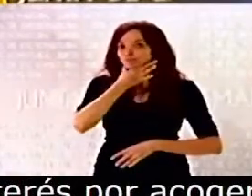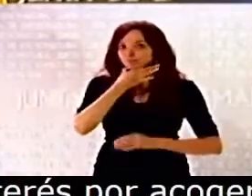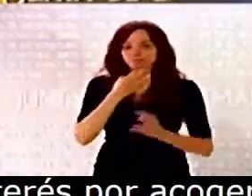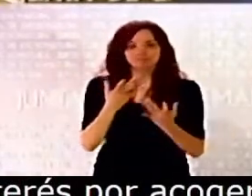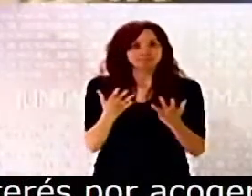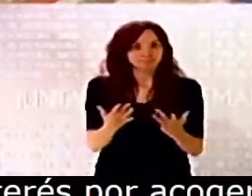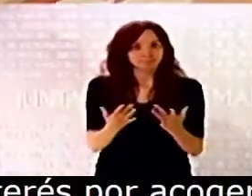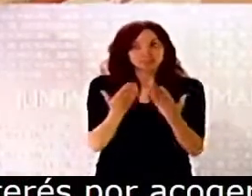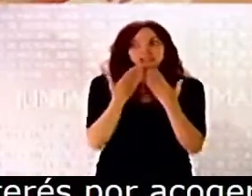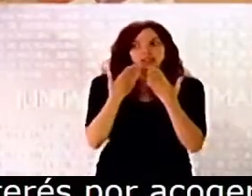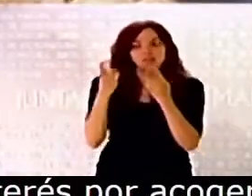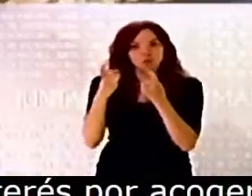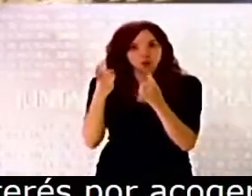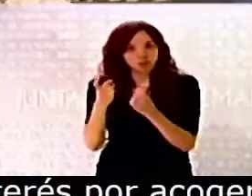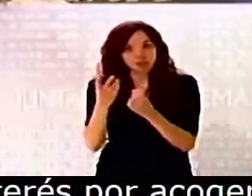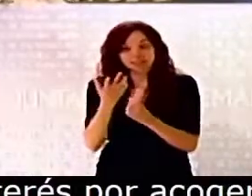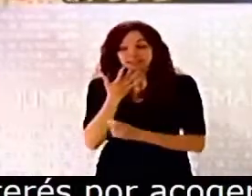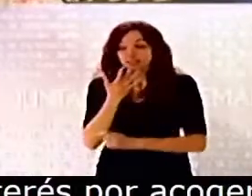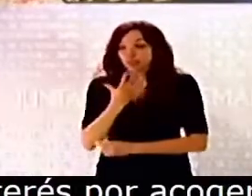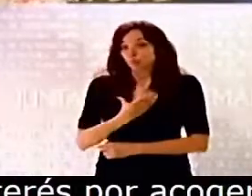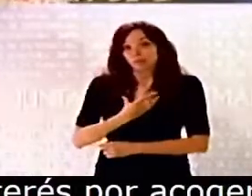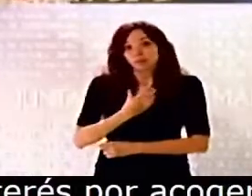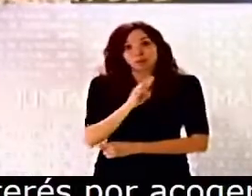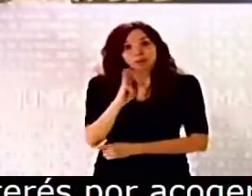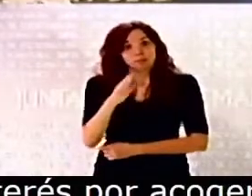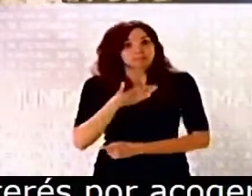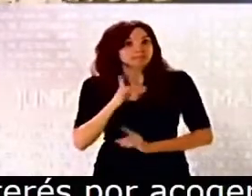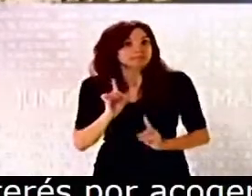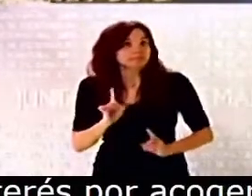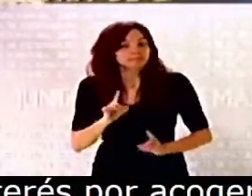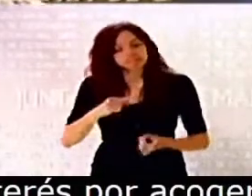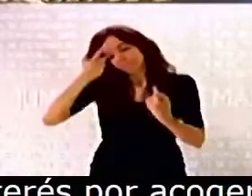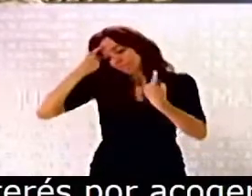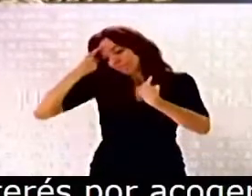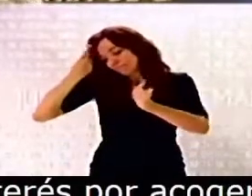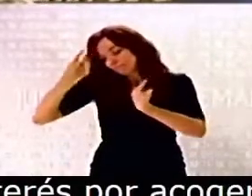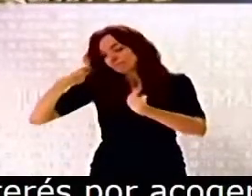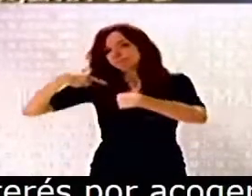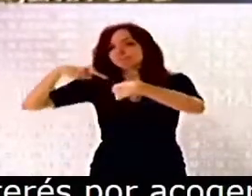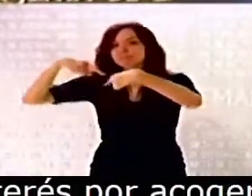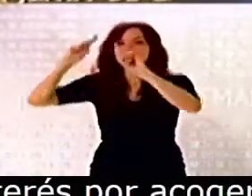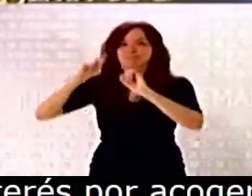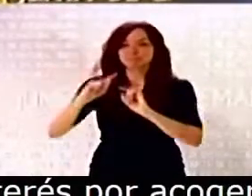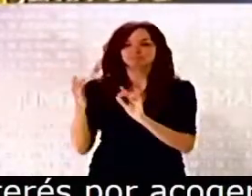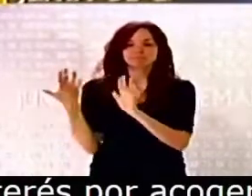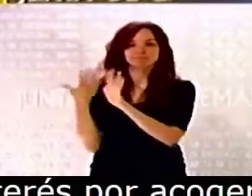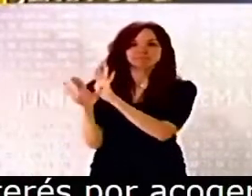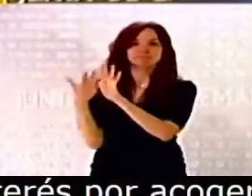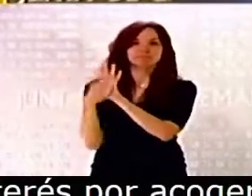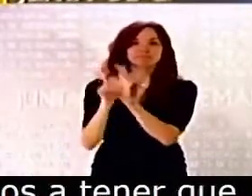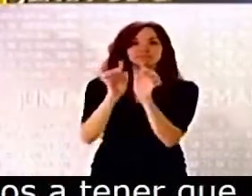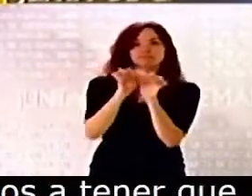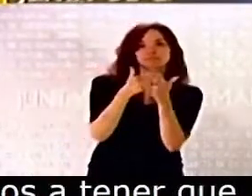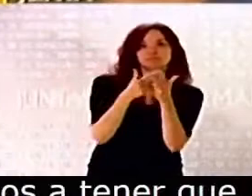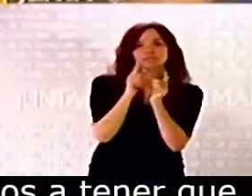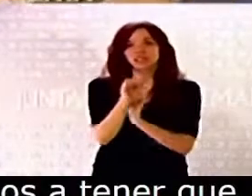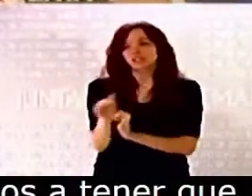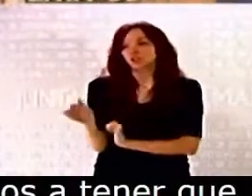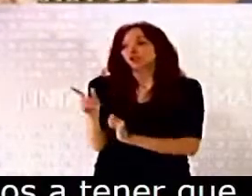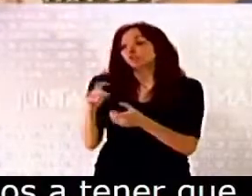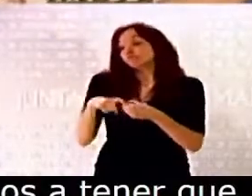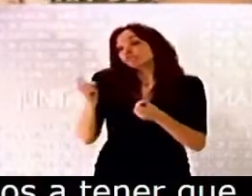agradezco el esfuerzo. Y si los ayuntamientos del PP no se quieren acoger, pues ellos tendrán que explicar a la familia y a los niños y niñas de su pueblo que no se